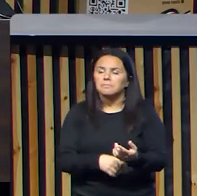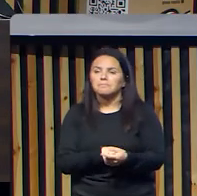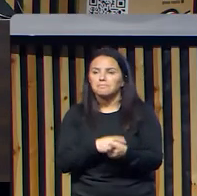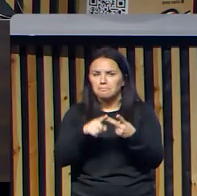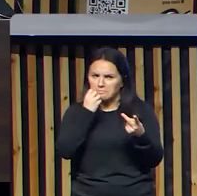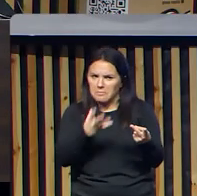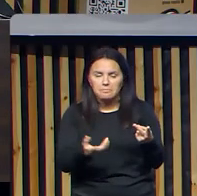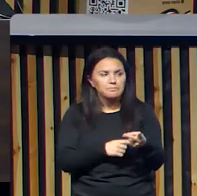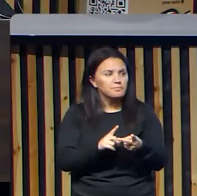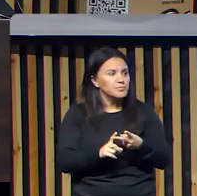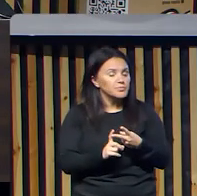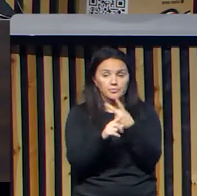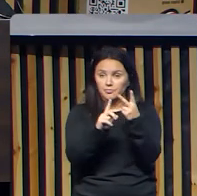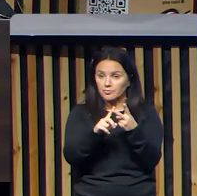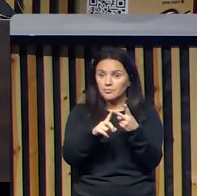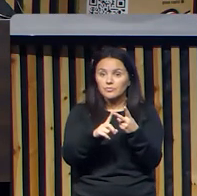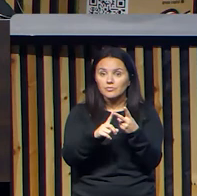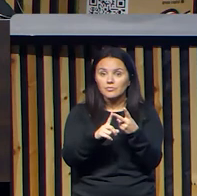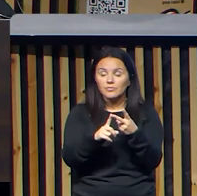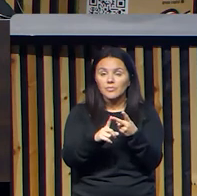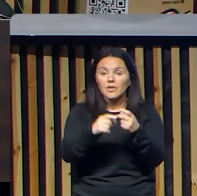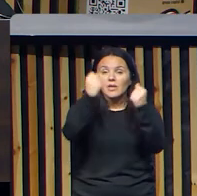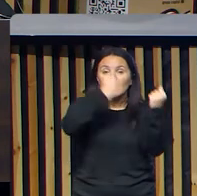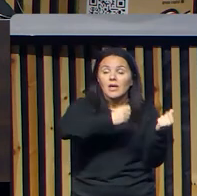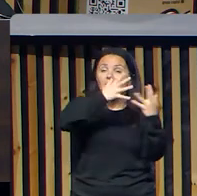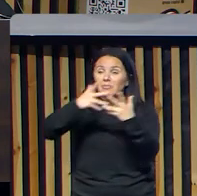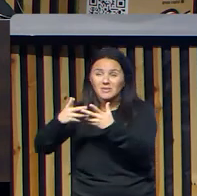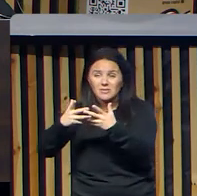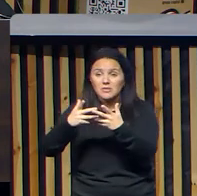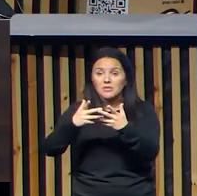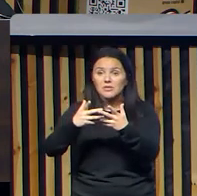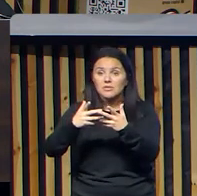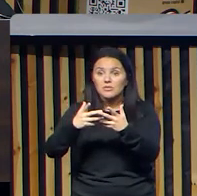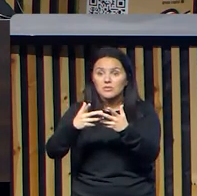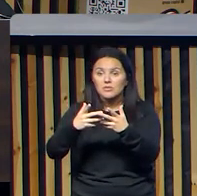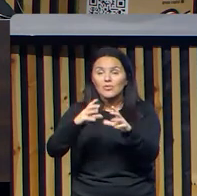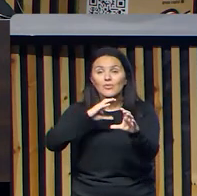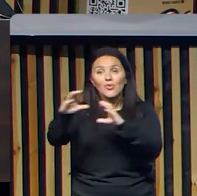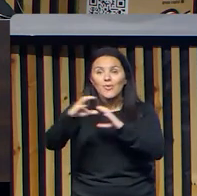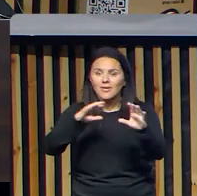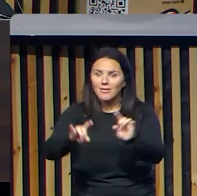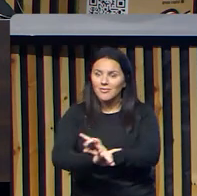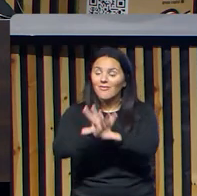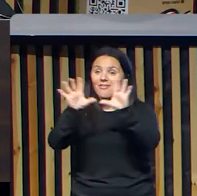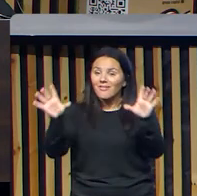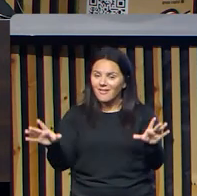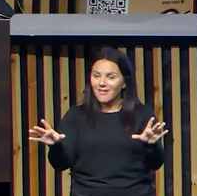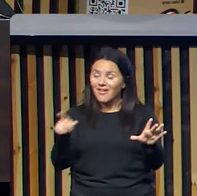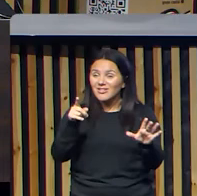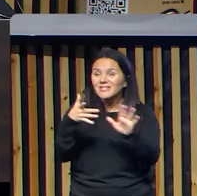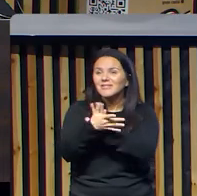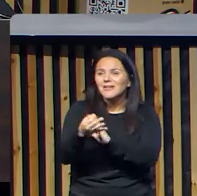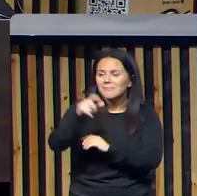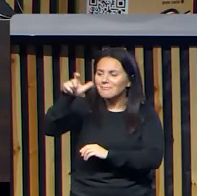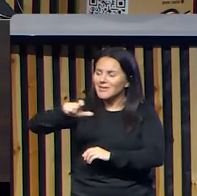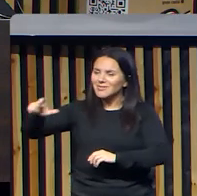aquí vamos bien dos las administraciones que se comunican con Claridad aumentan la confianza de